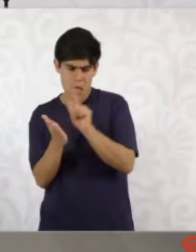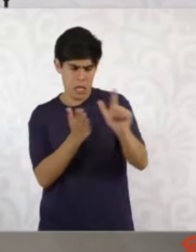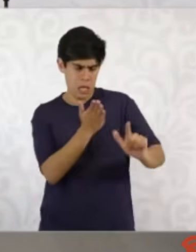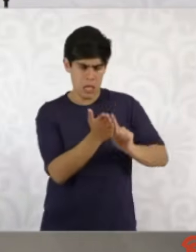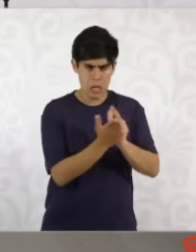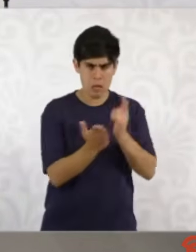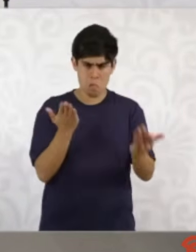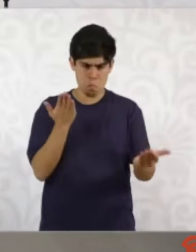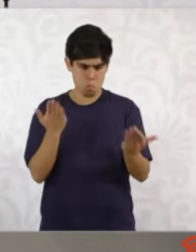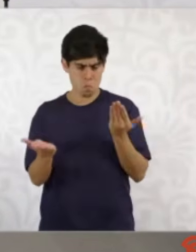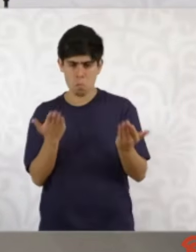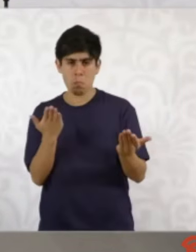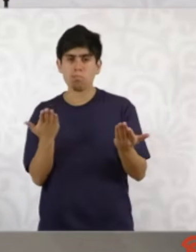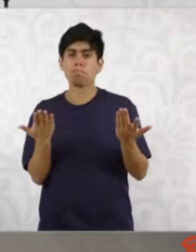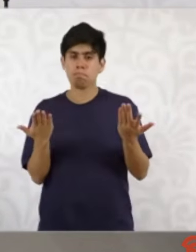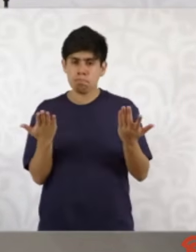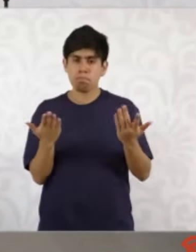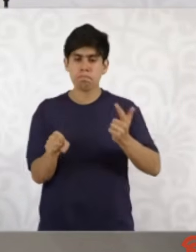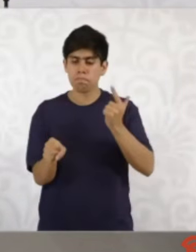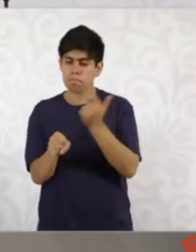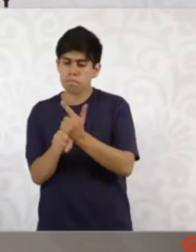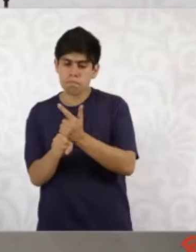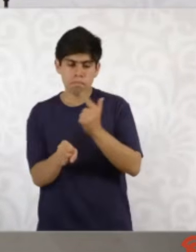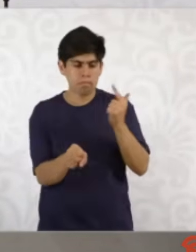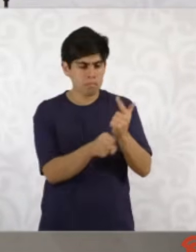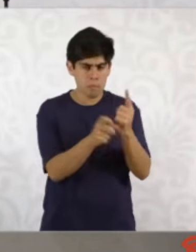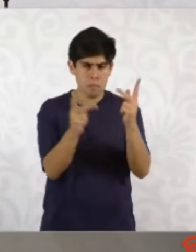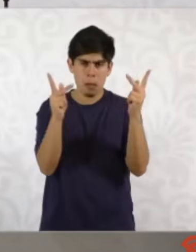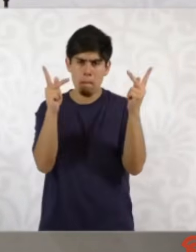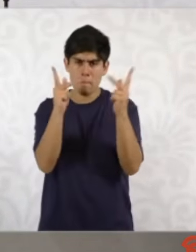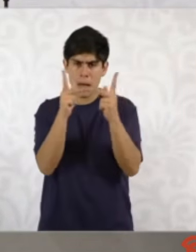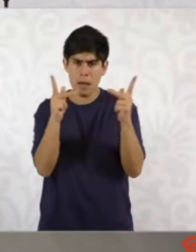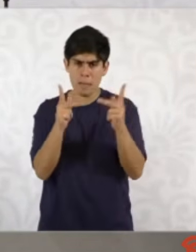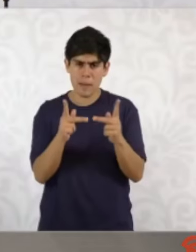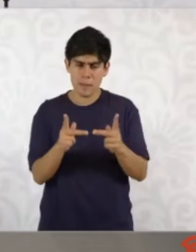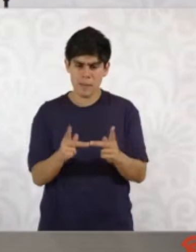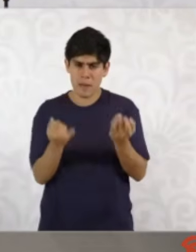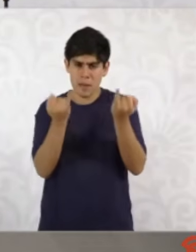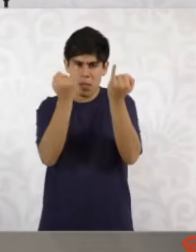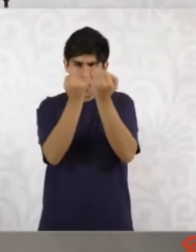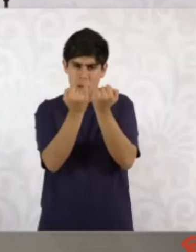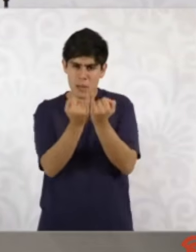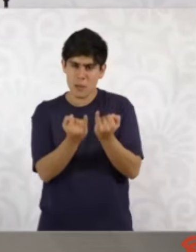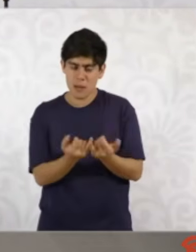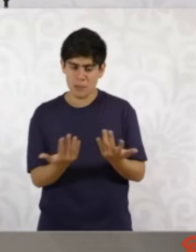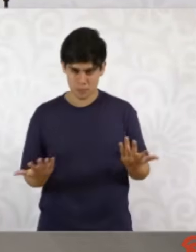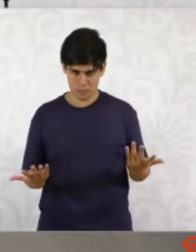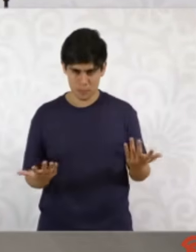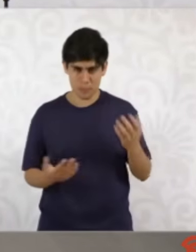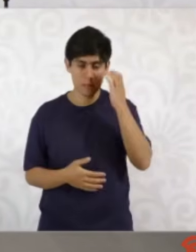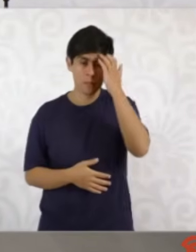cuenta que hay un símil entre las dos. Adelante.